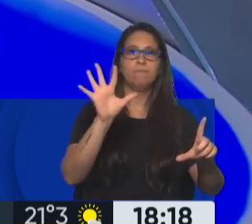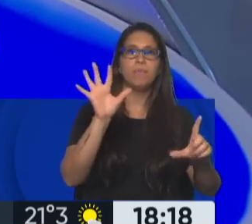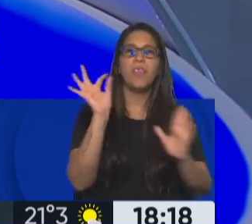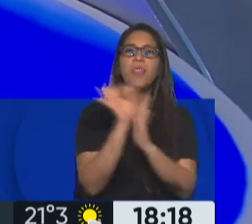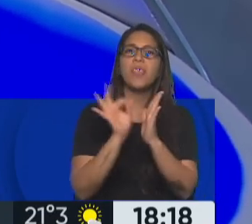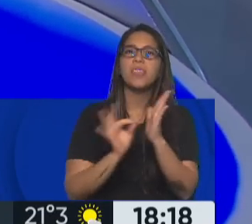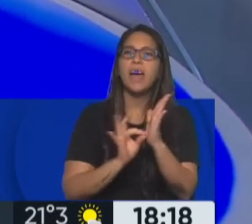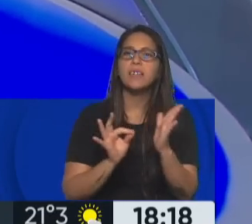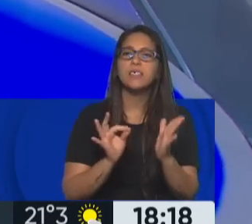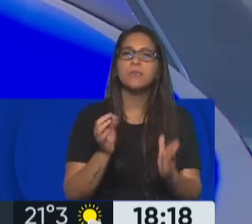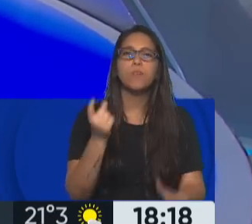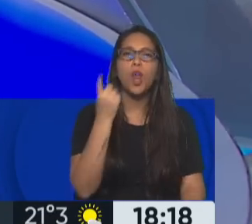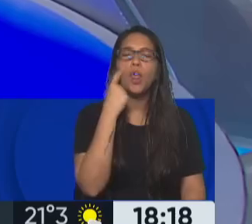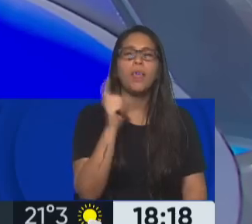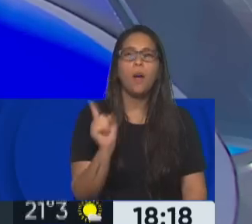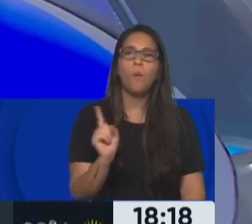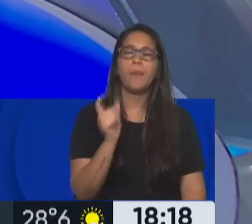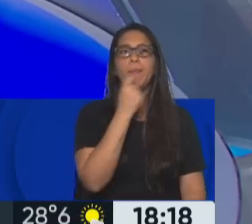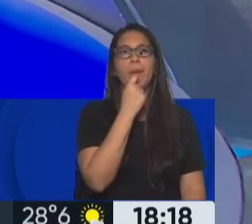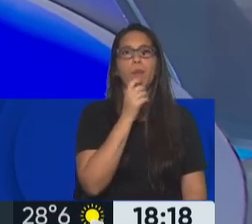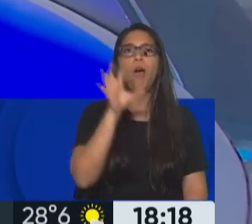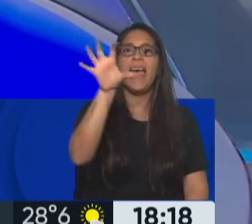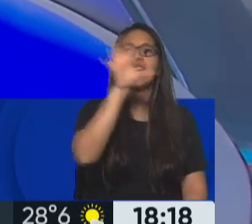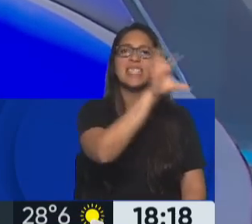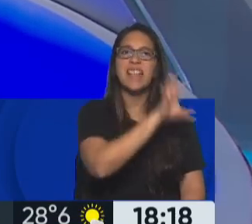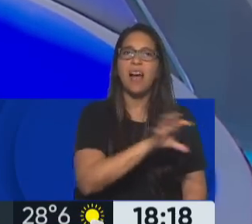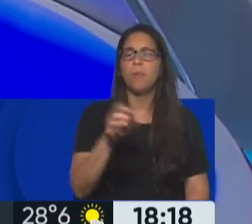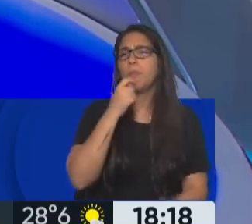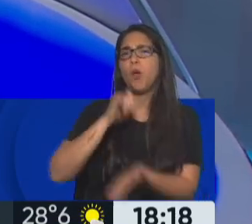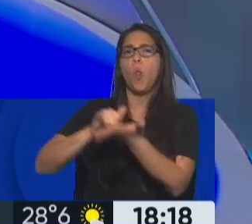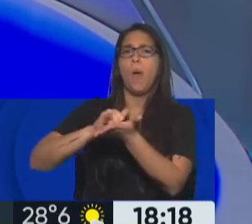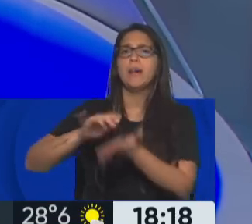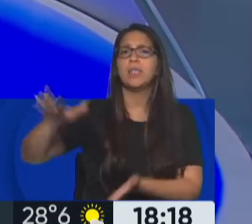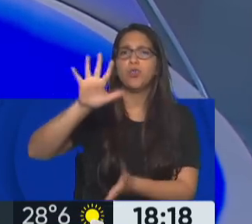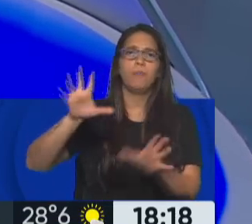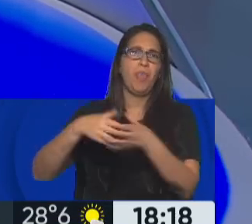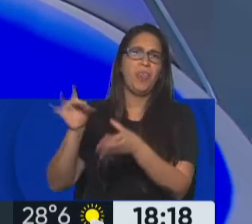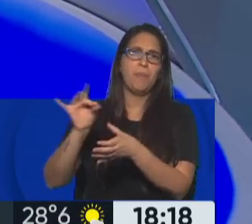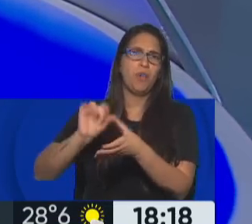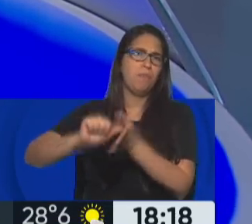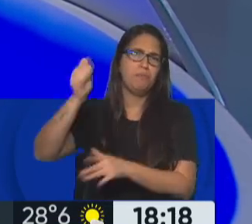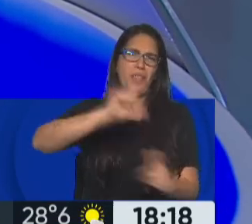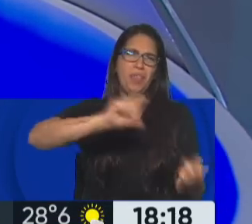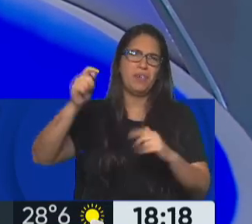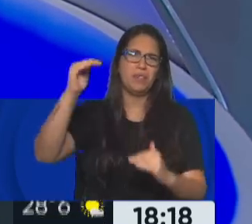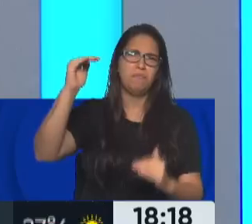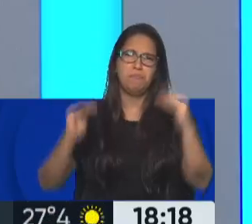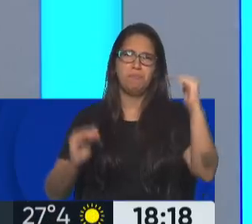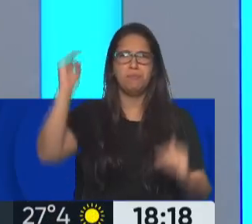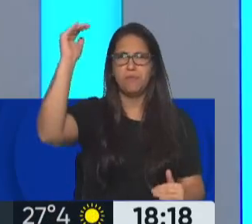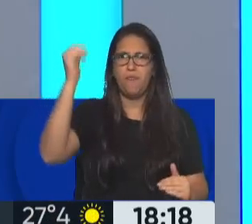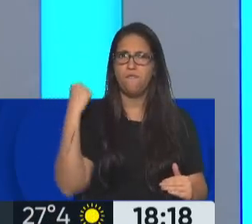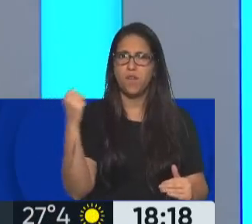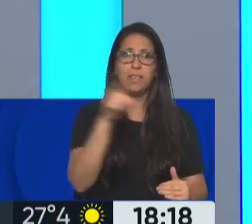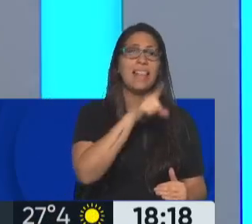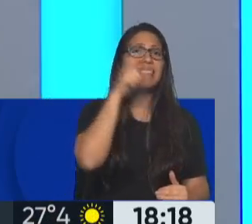no ve después quién ganó cada estado. Porque el estado de Nueva York lo ganaron los demócratas por muchísima diferencia y Texas lo habían ganado, por ejemplo,